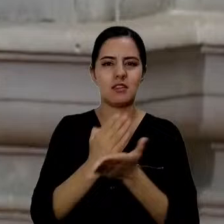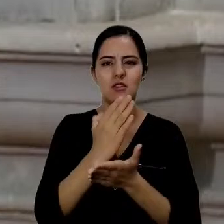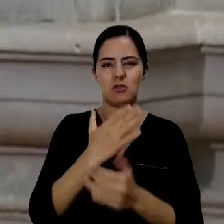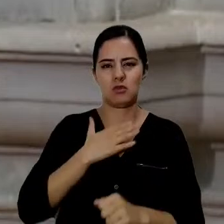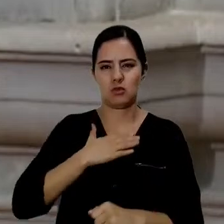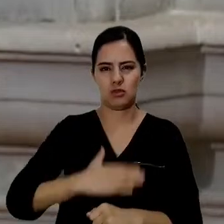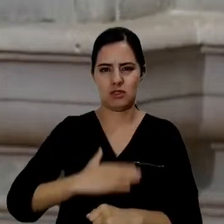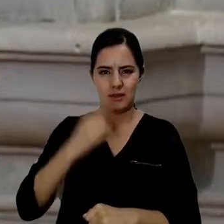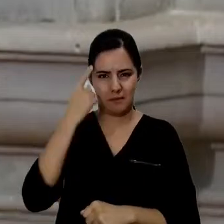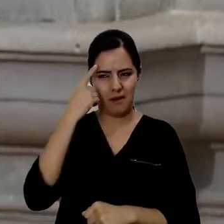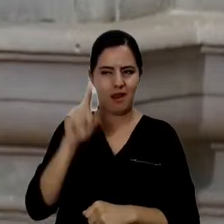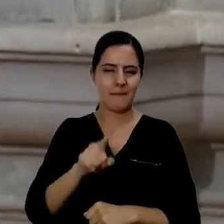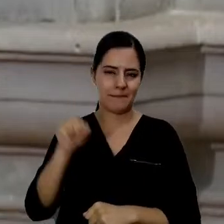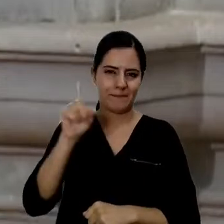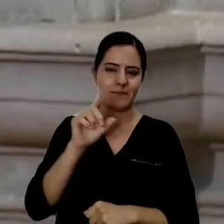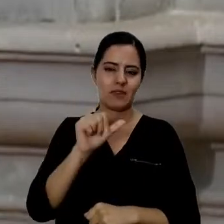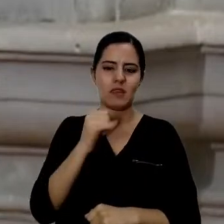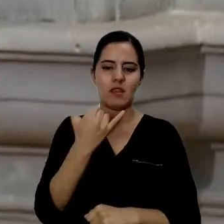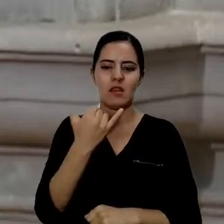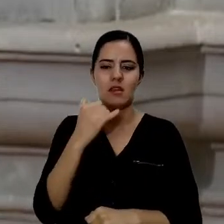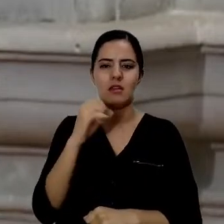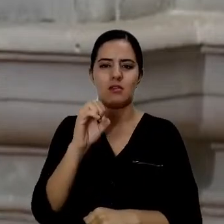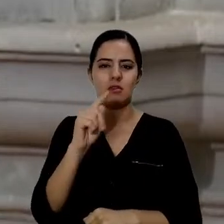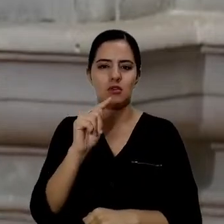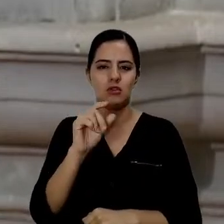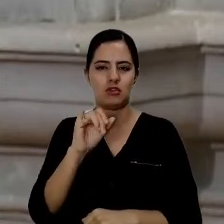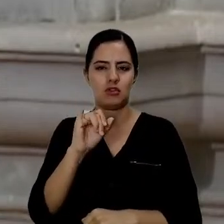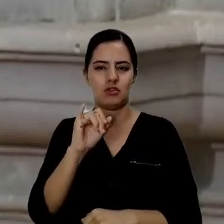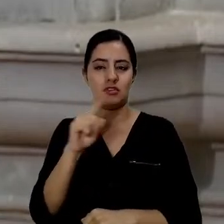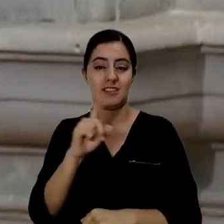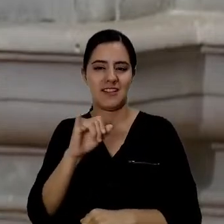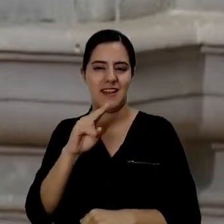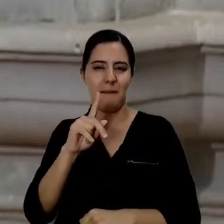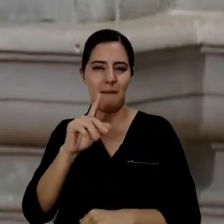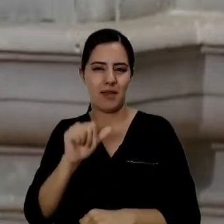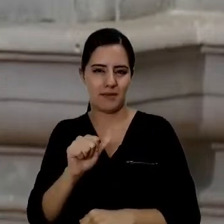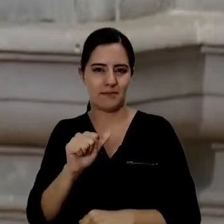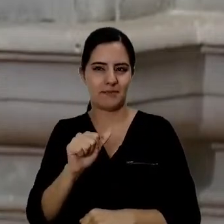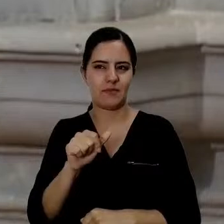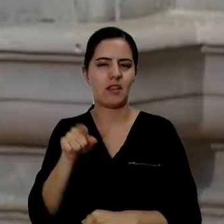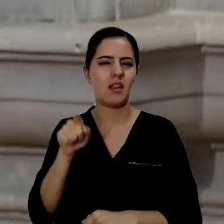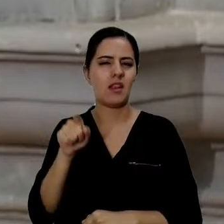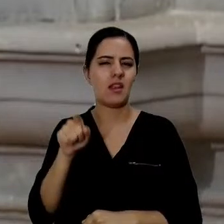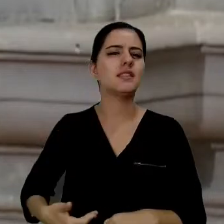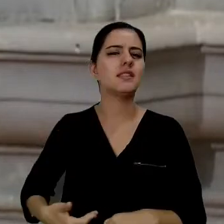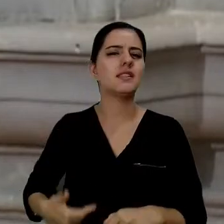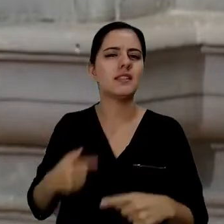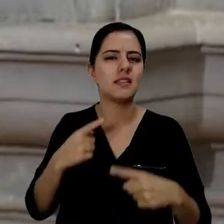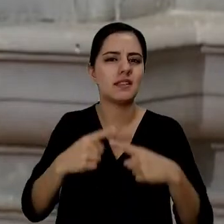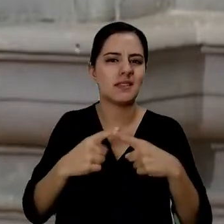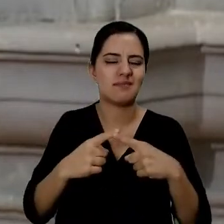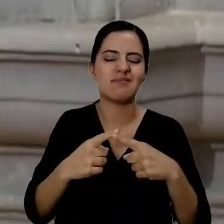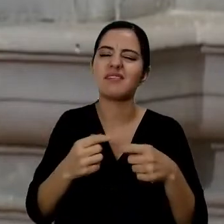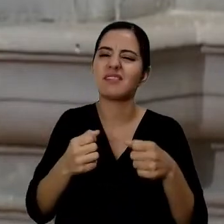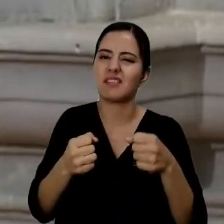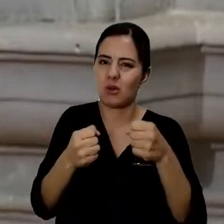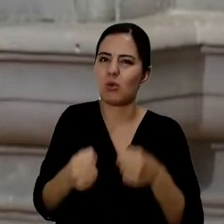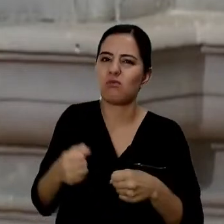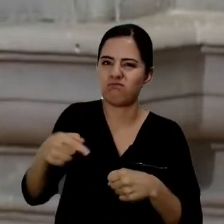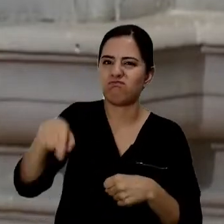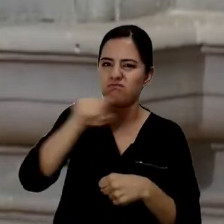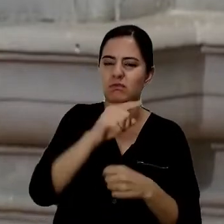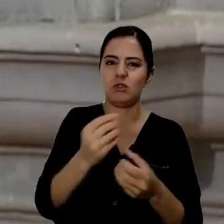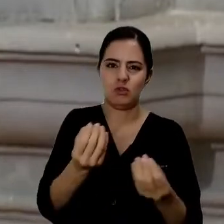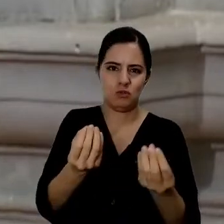el caso de Ayotzinapa, que presidió alguien que seguramente muchos de aquí le vamos